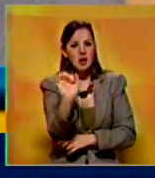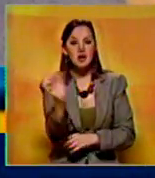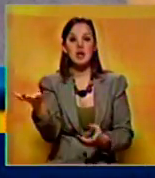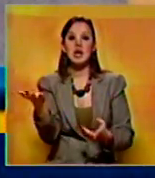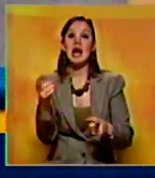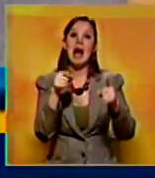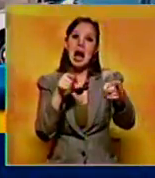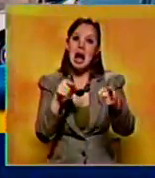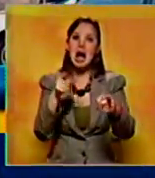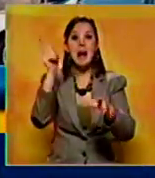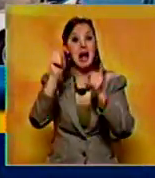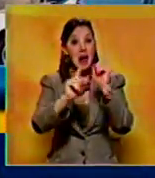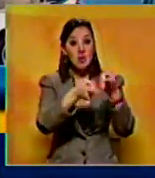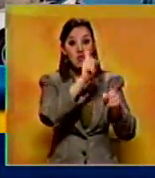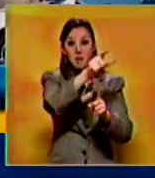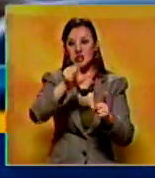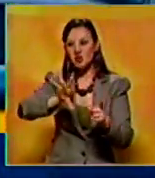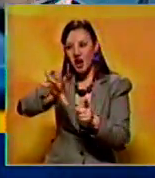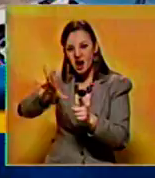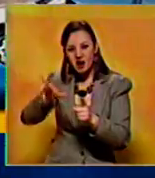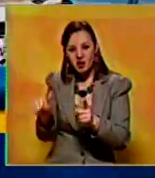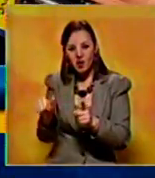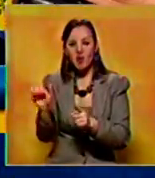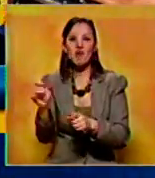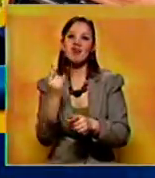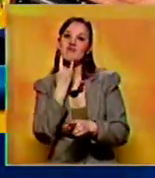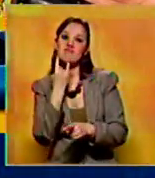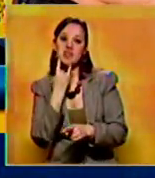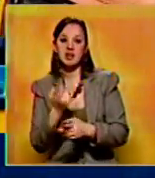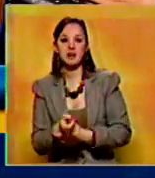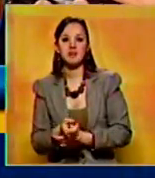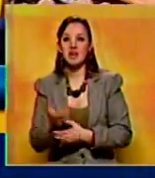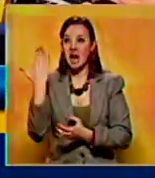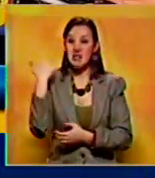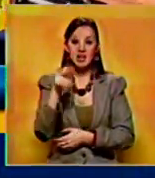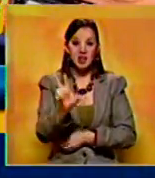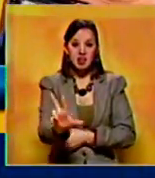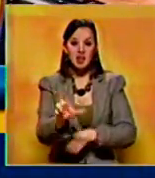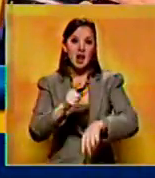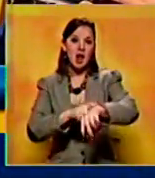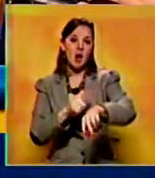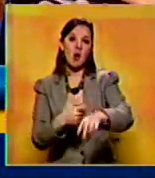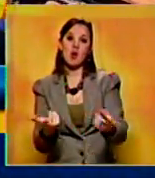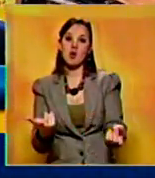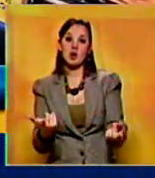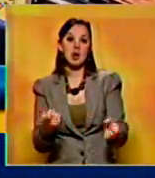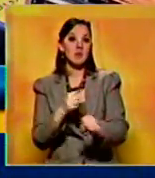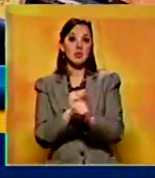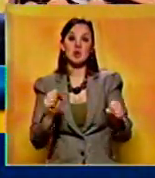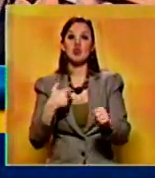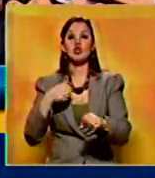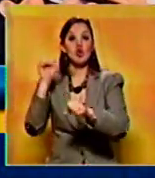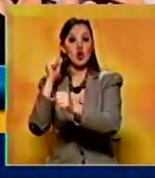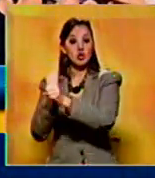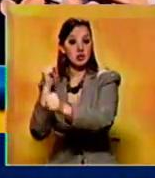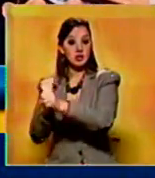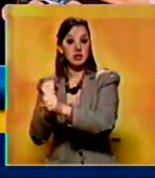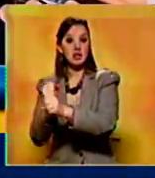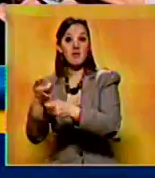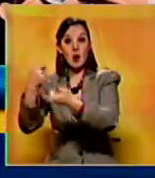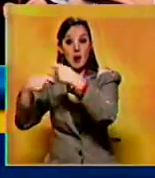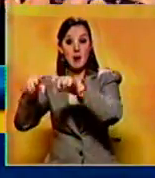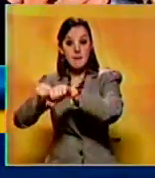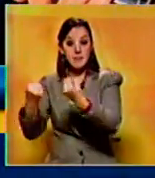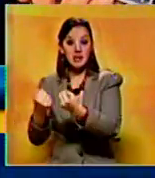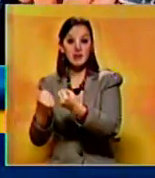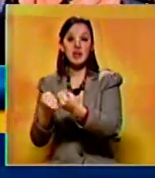hurto y la reventa con sobreprecio del producto. Hace 3 horas, no es posible porque yo trabajo en una panadería donde soy gerente y